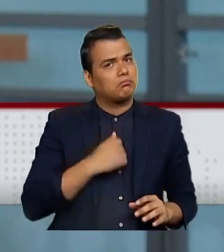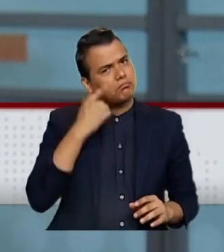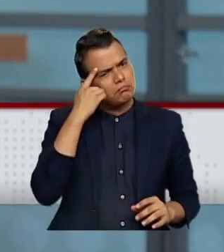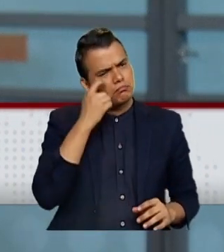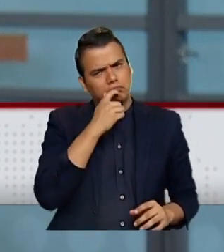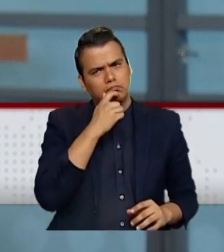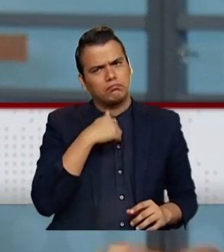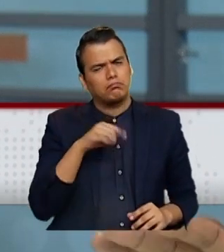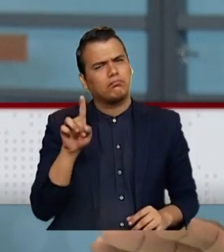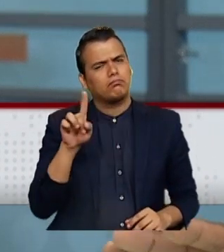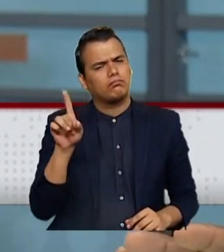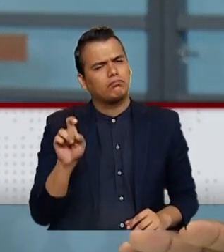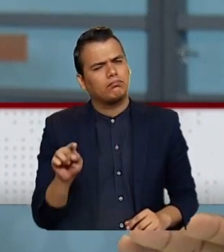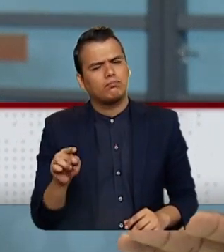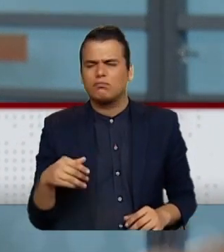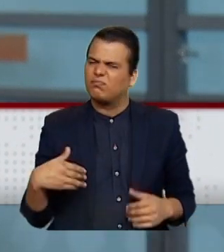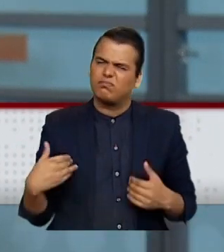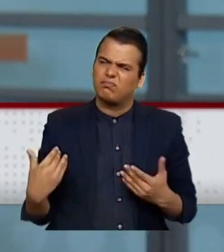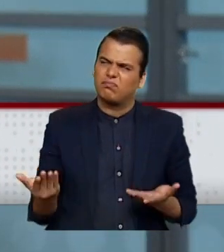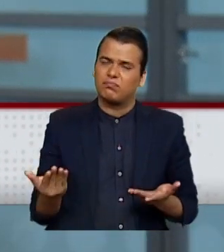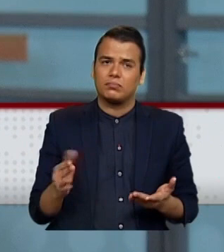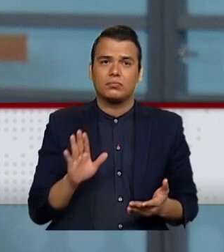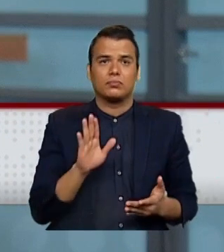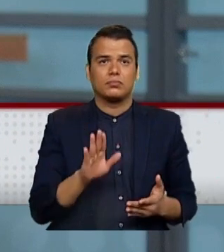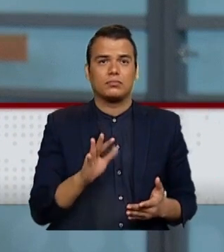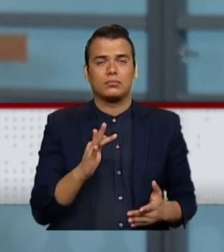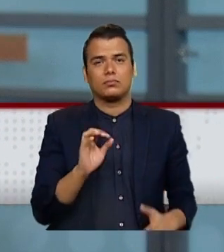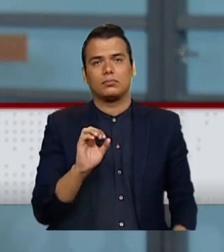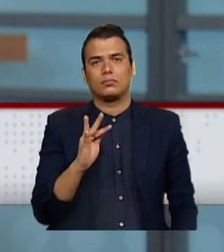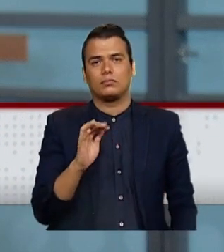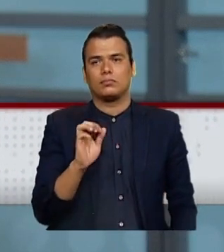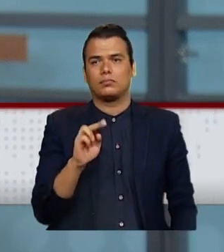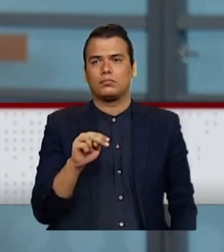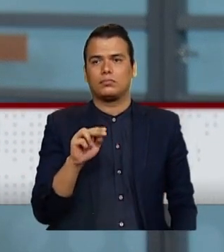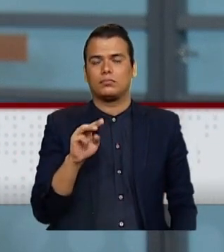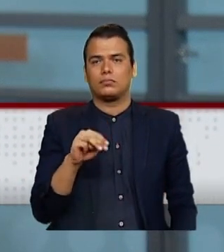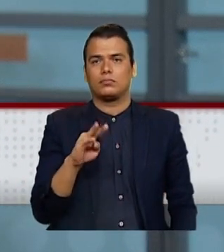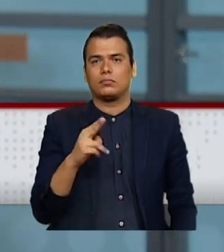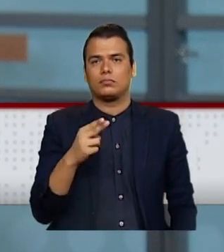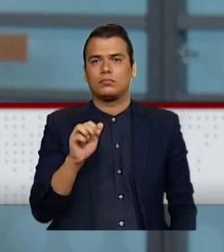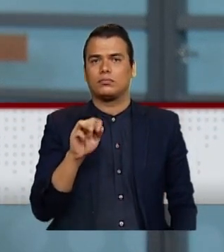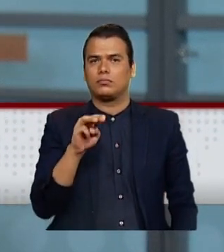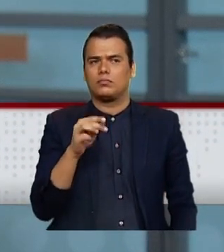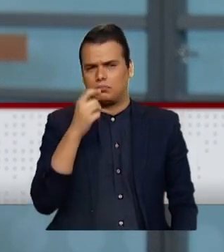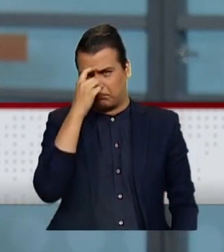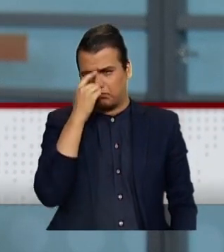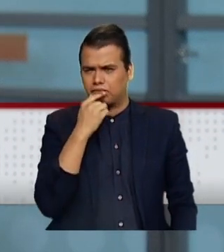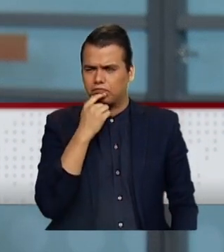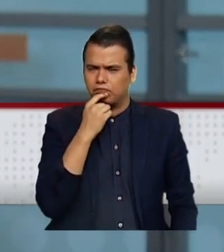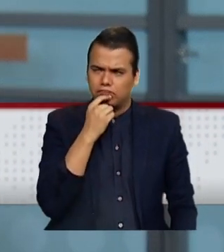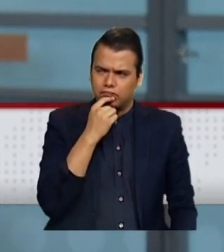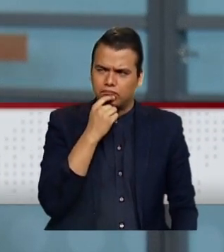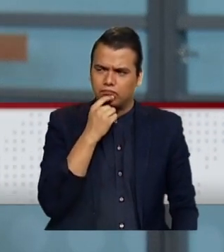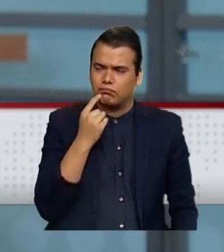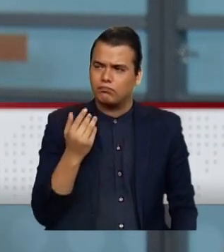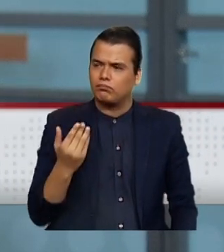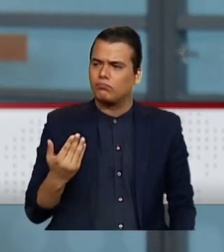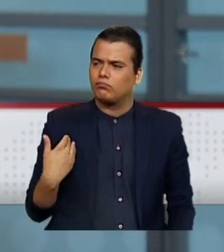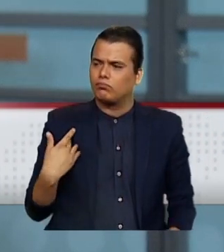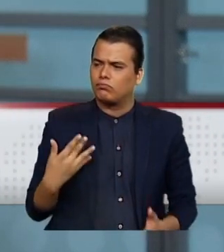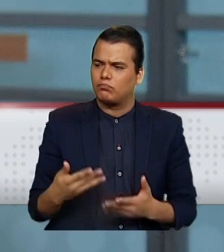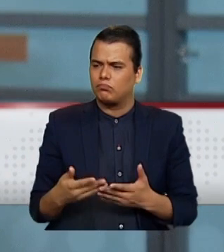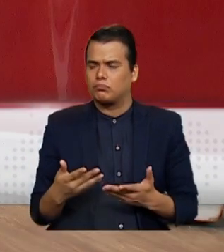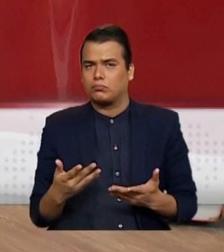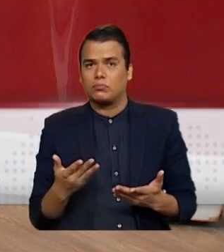Yo tengo un pequeño interrogante. ¿Cuál es? Es con el Tottenham. ¿Por qué? Porque Pochettino no ve bien en los últimos partidos.